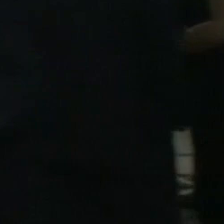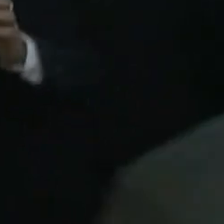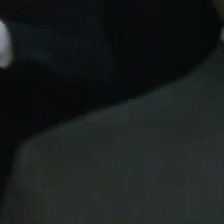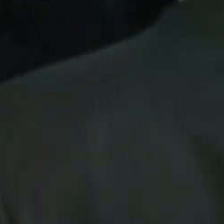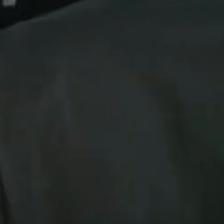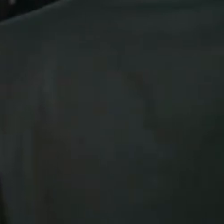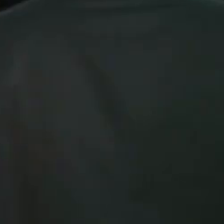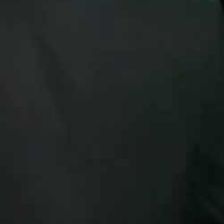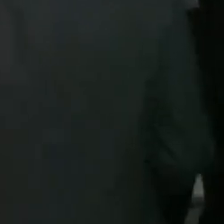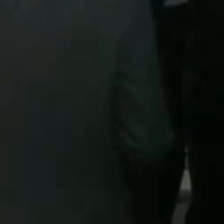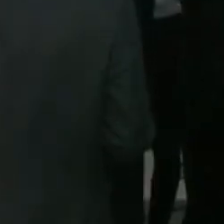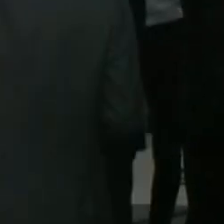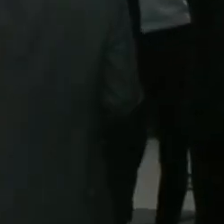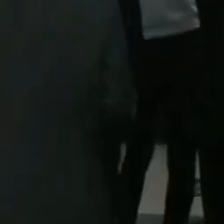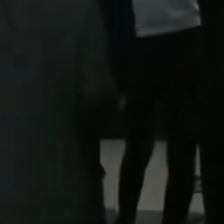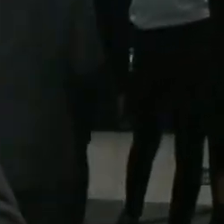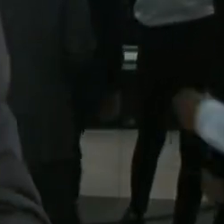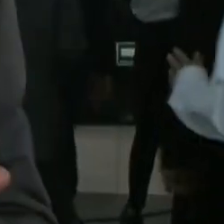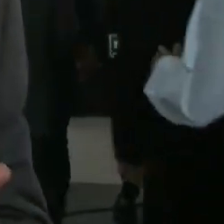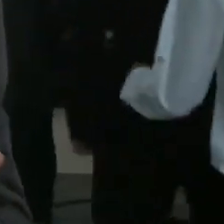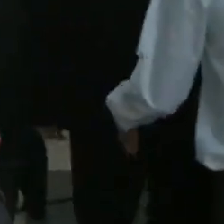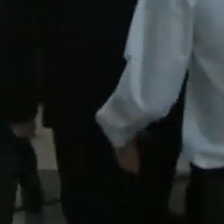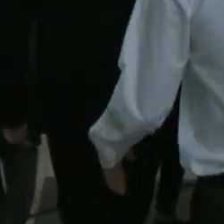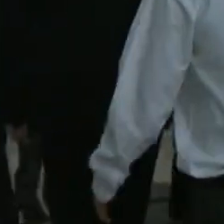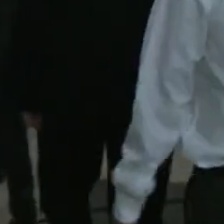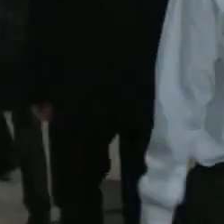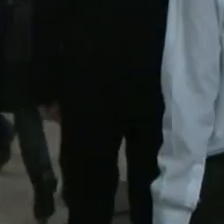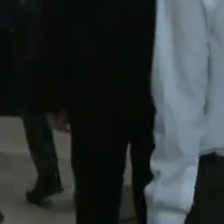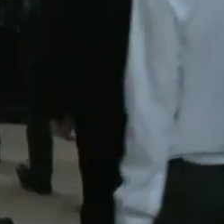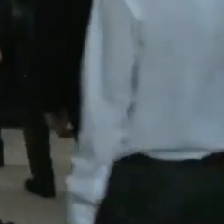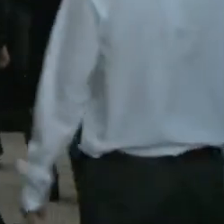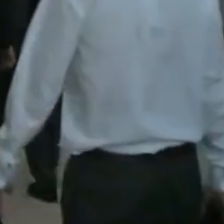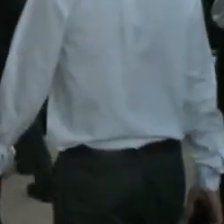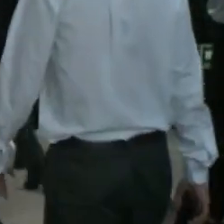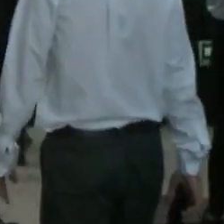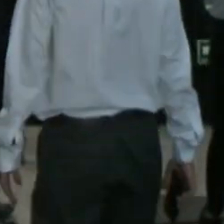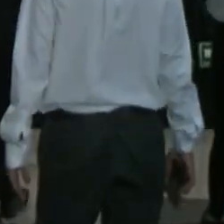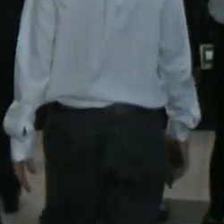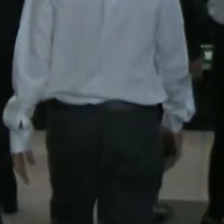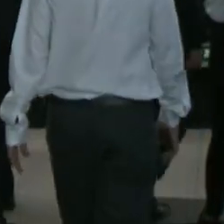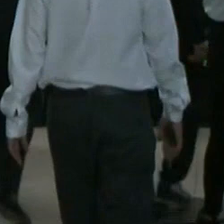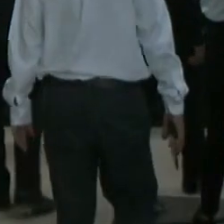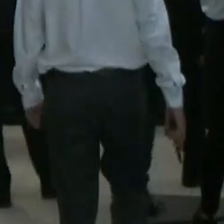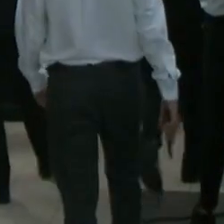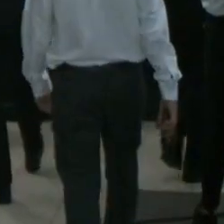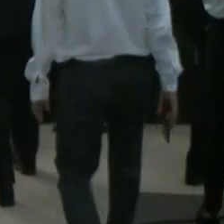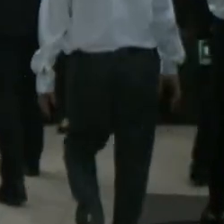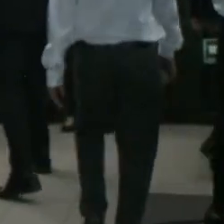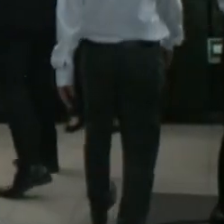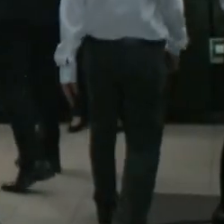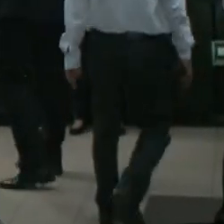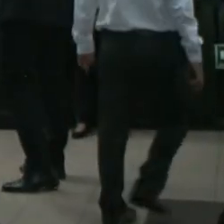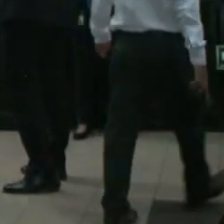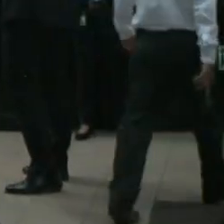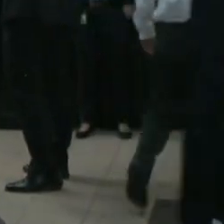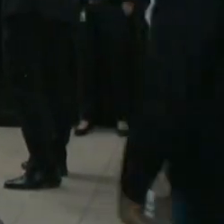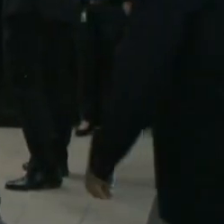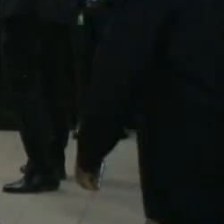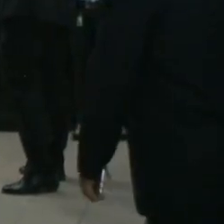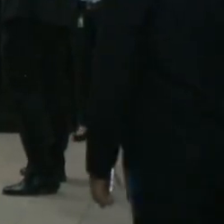de que vuelva al plenario legislativo porque parece que están ya en la búsqueda del quórum. Esta es la información. Seguimos con ustedes,